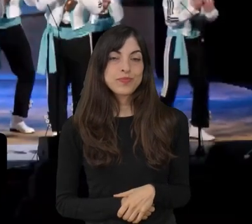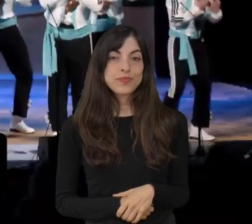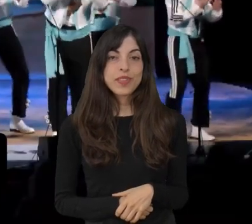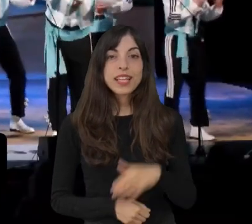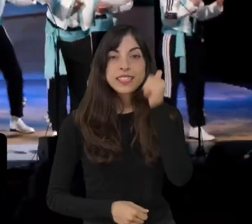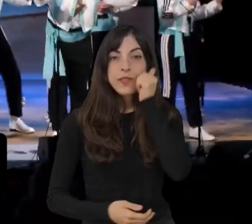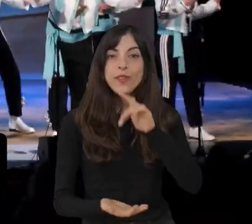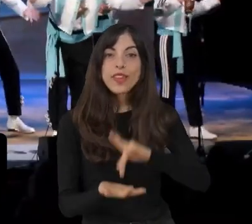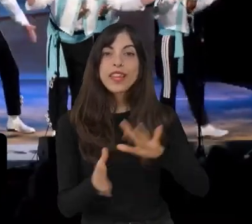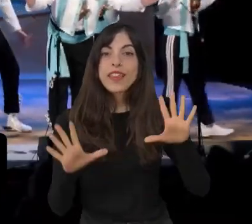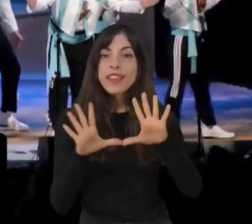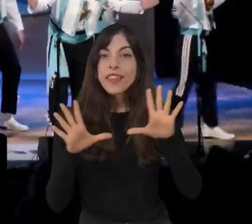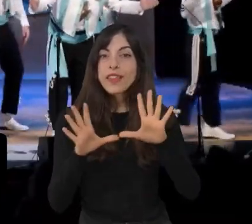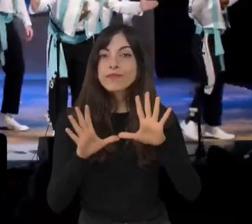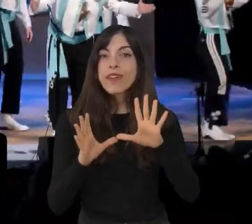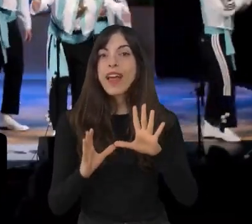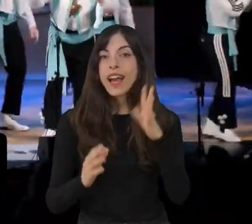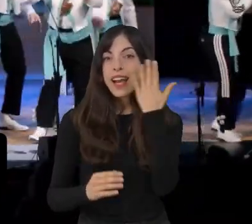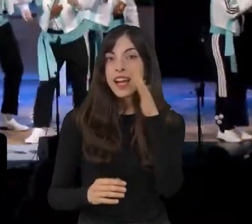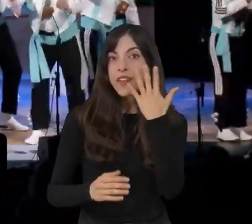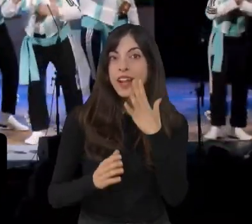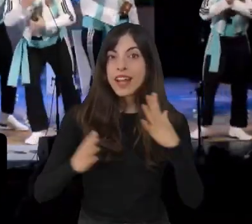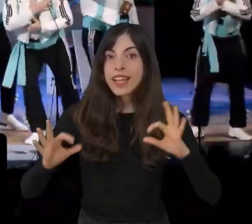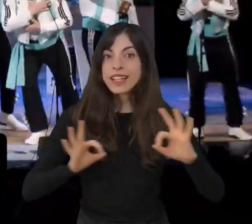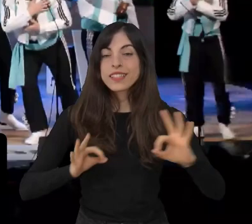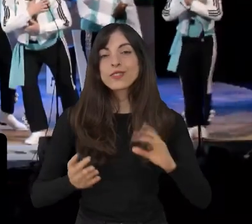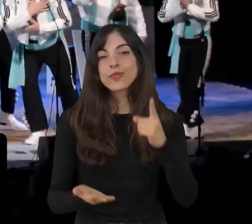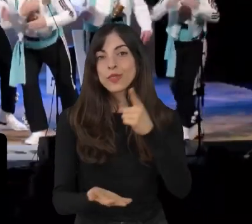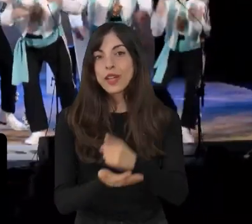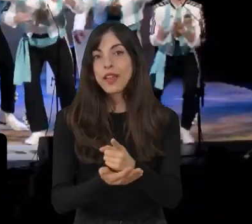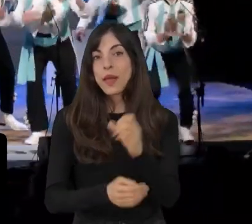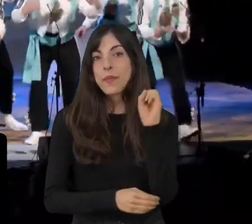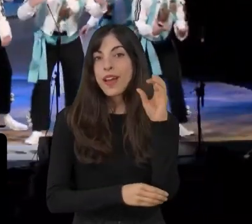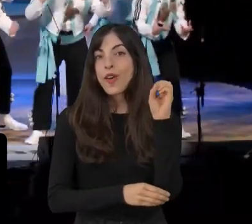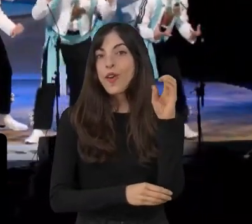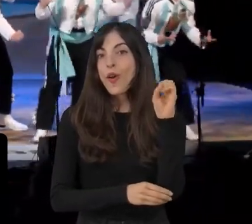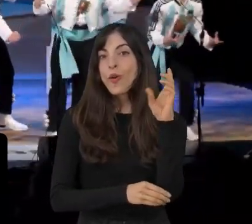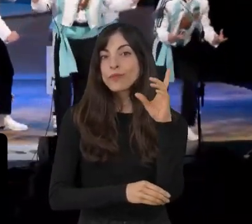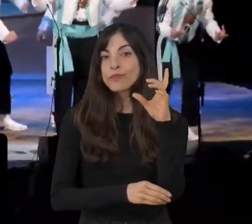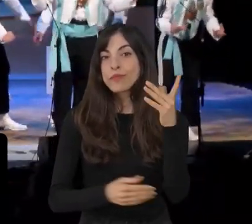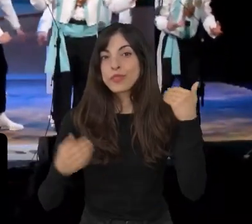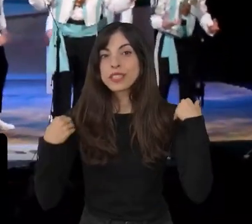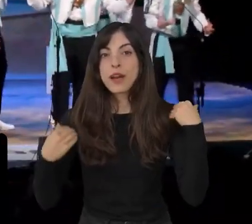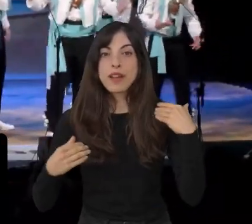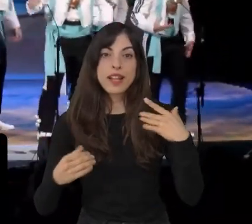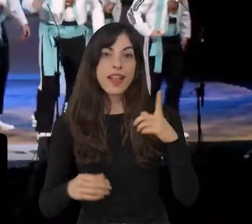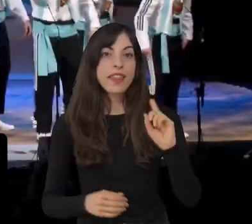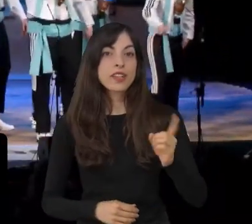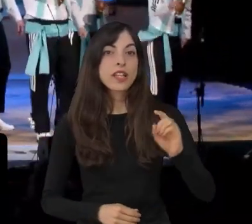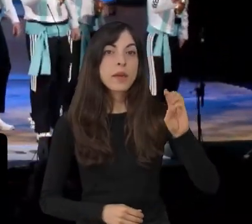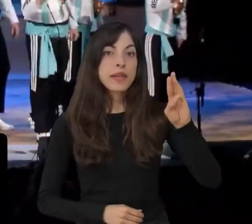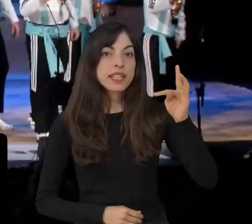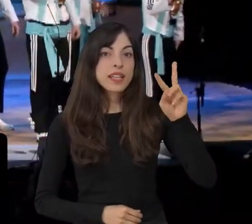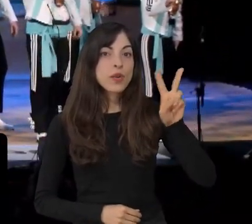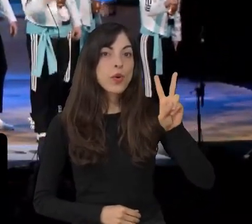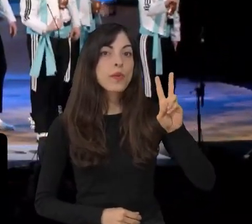El sábado día 10, regresa el Carnaval al Gran Teatro con el pregón a cargo de la directora de PTV Córdoba, Ángeles Mellado. Será